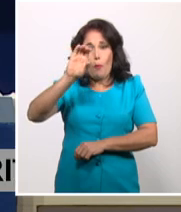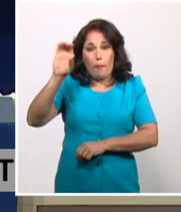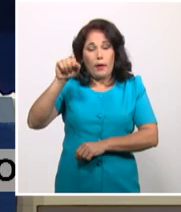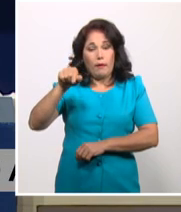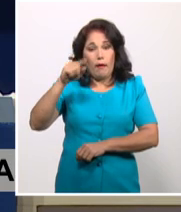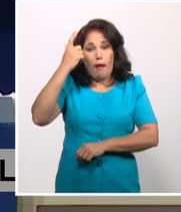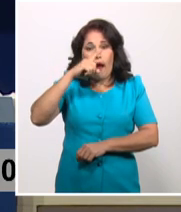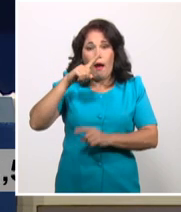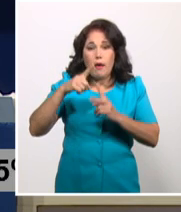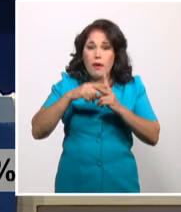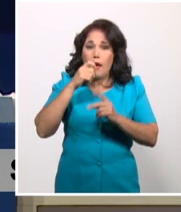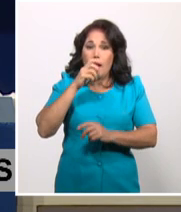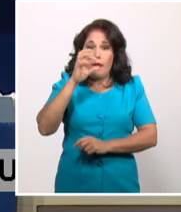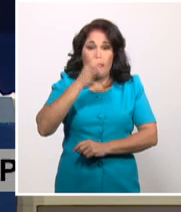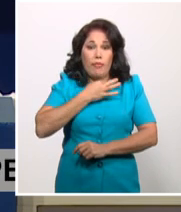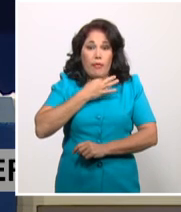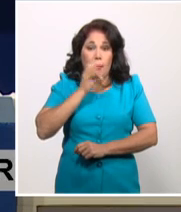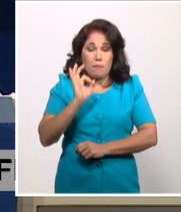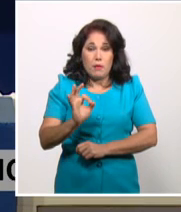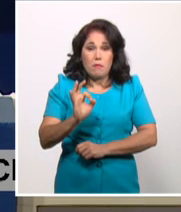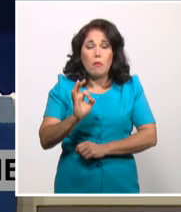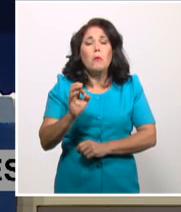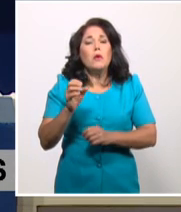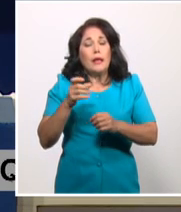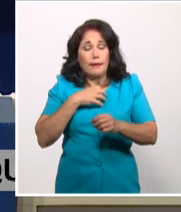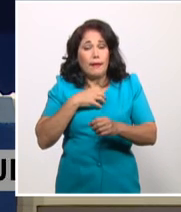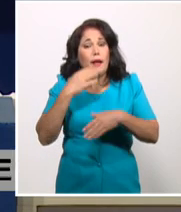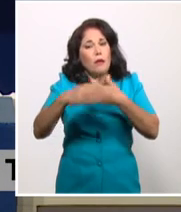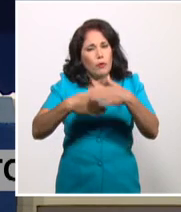Allende, con un grupo de